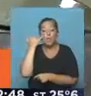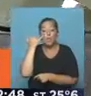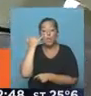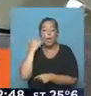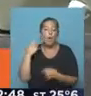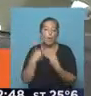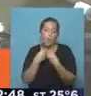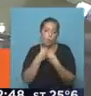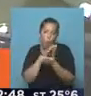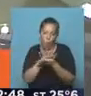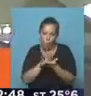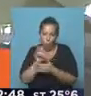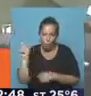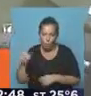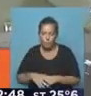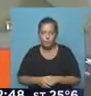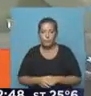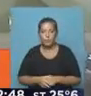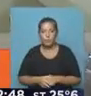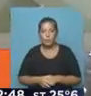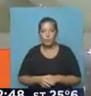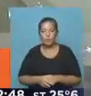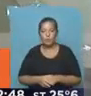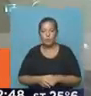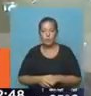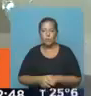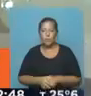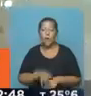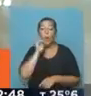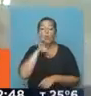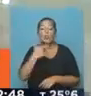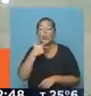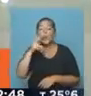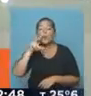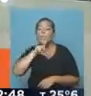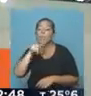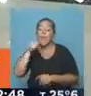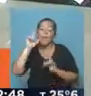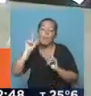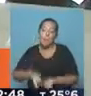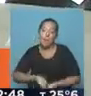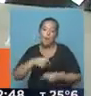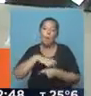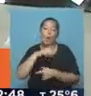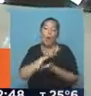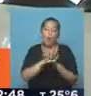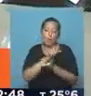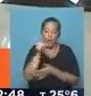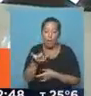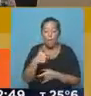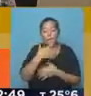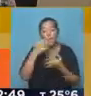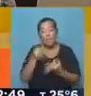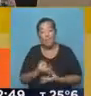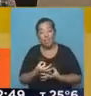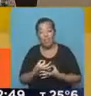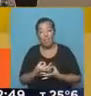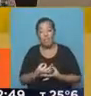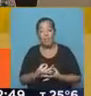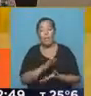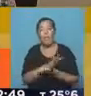corrupción no en la unión soviética había corrupción claro por eso decía la cuestión neoliberal ahora es cierto que la corrupción ASUME diferentes